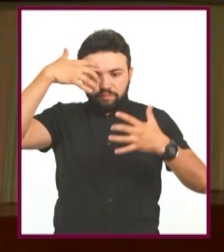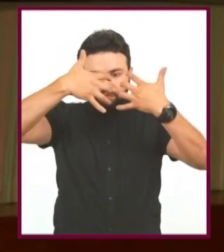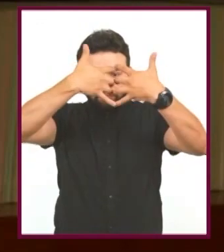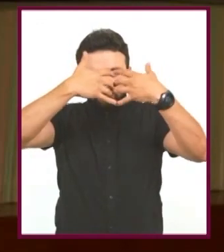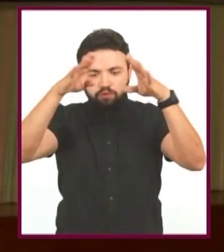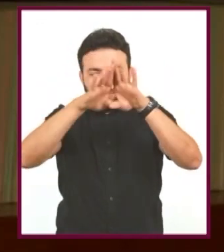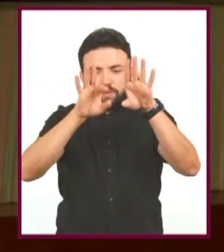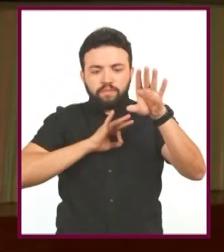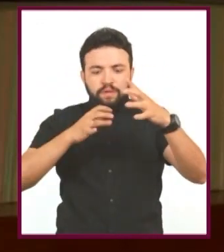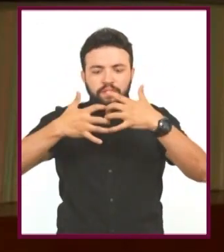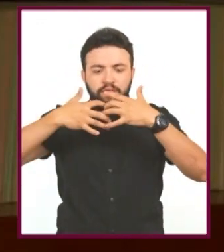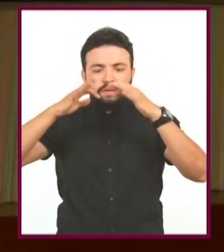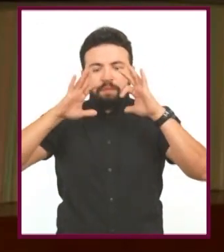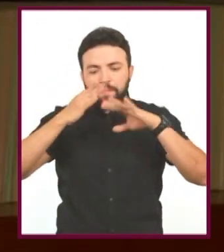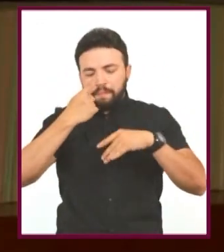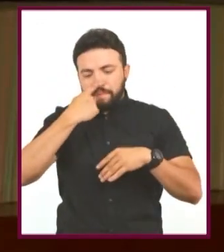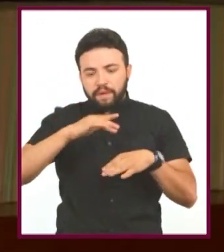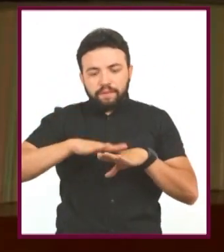seeing,